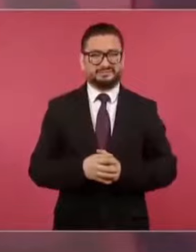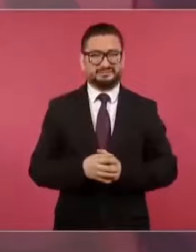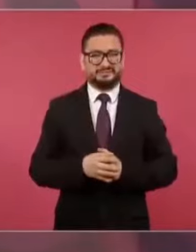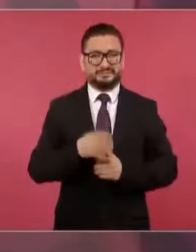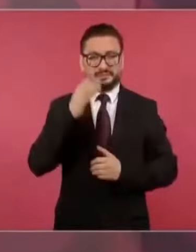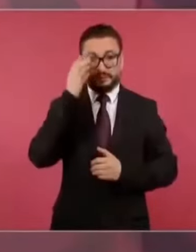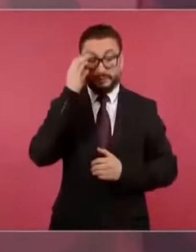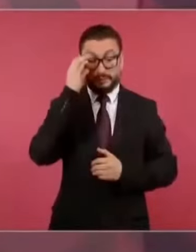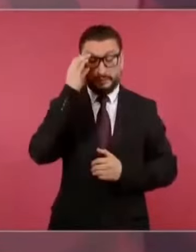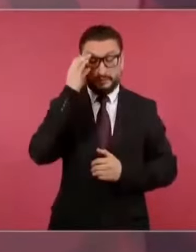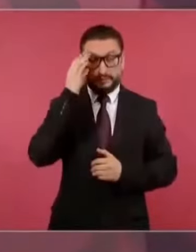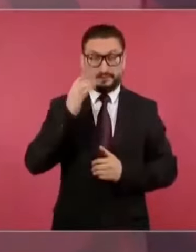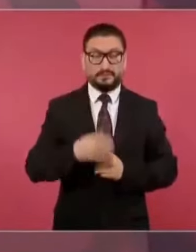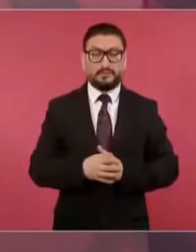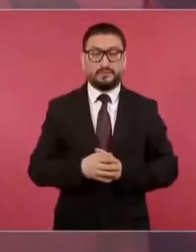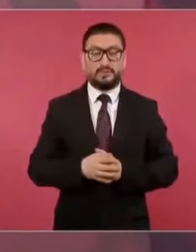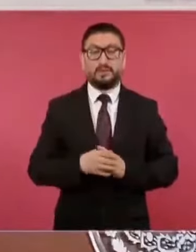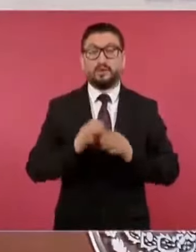138,